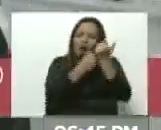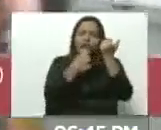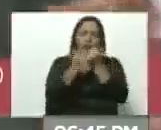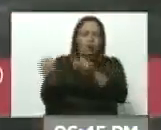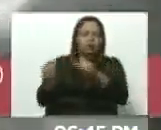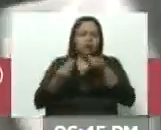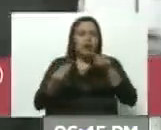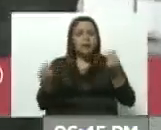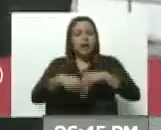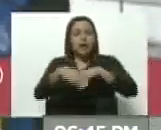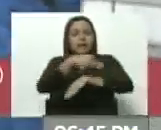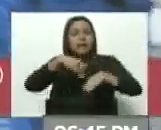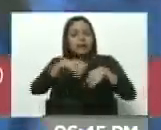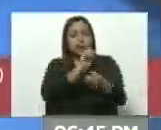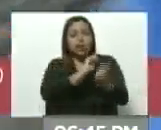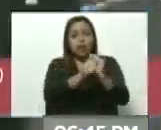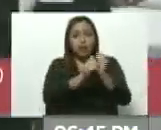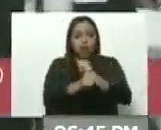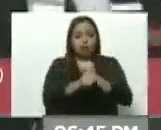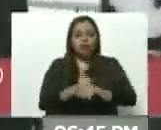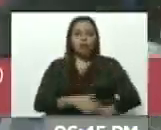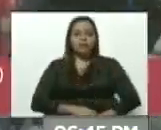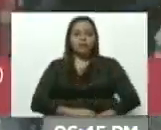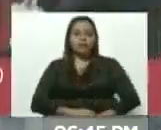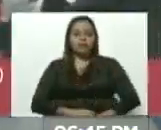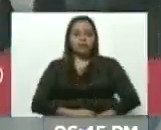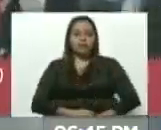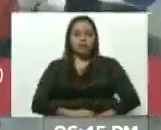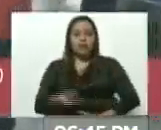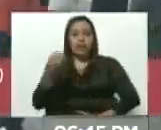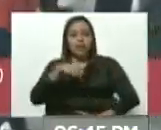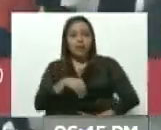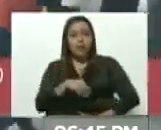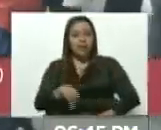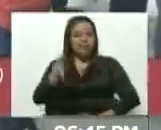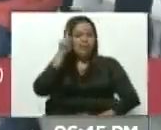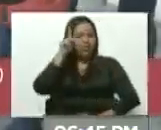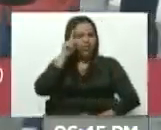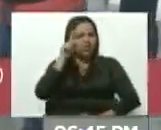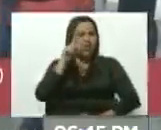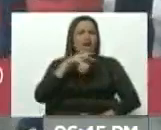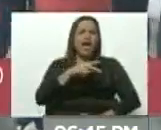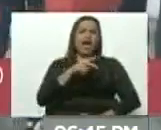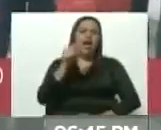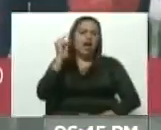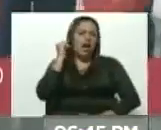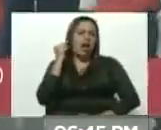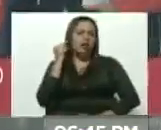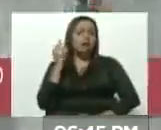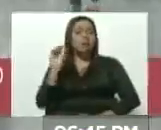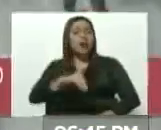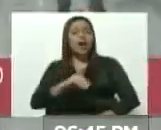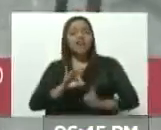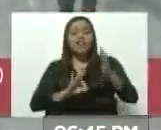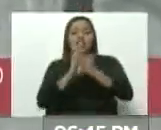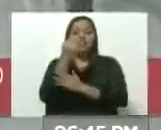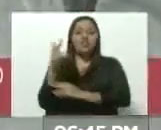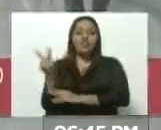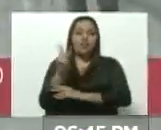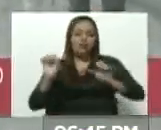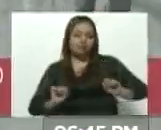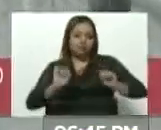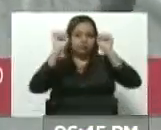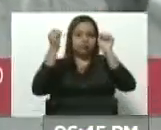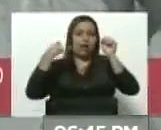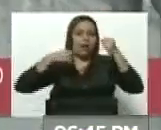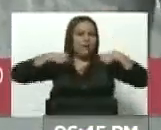al ministro de Deporte, Meril Maldonado, a la profesora Ninoska, a la Federación Venezolana de Levantamiento de Pesas, que siempre nos ha